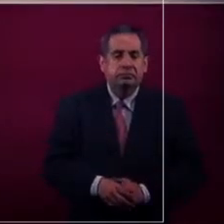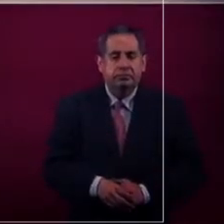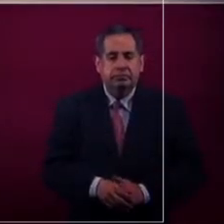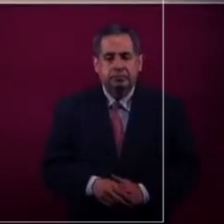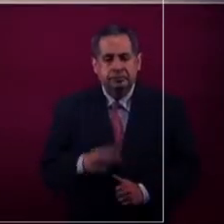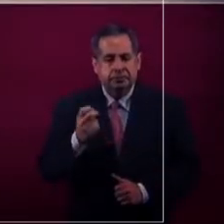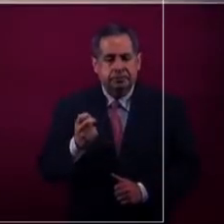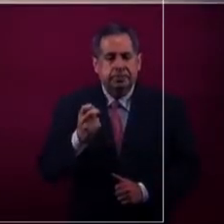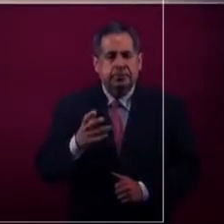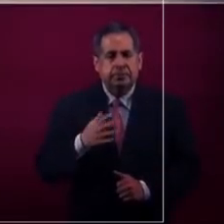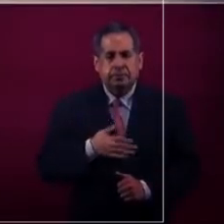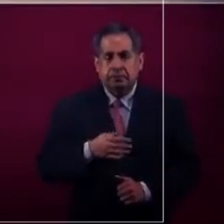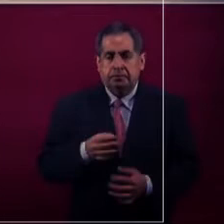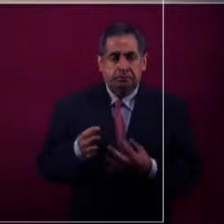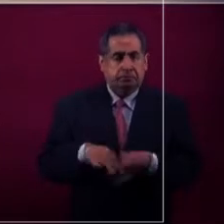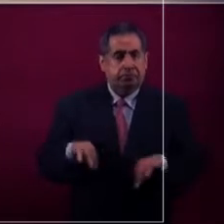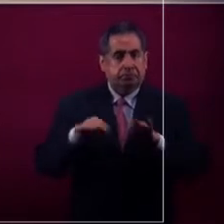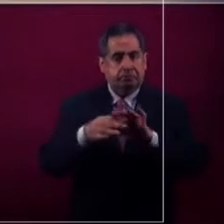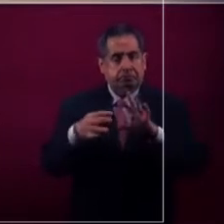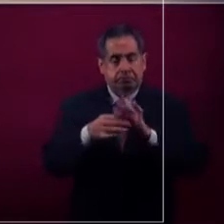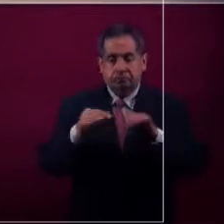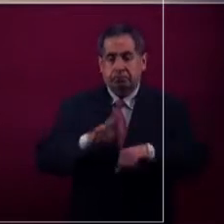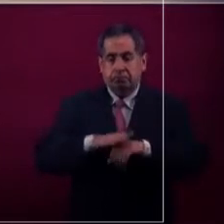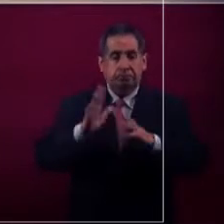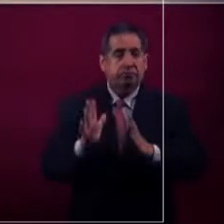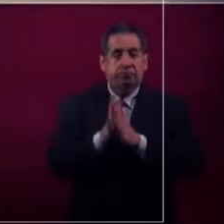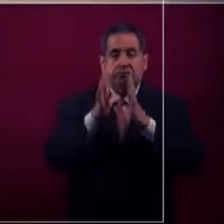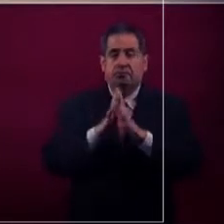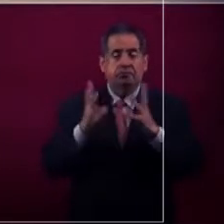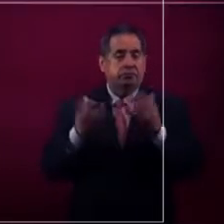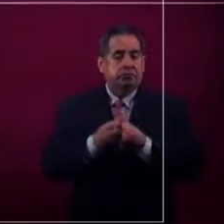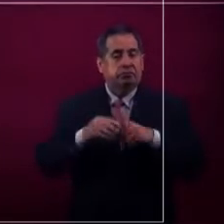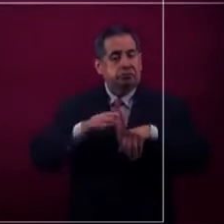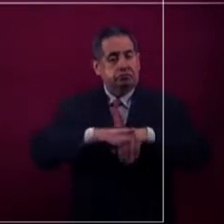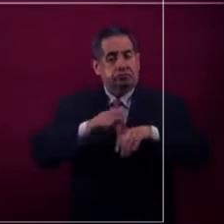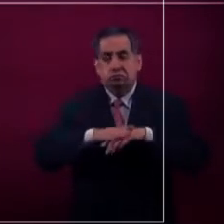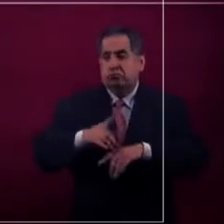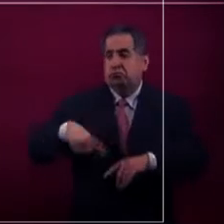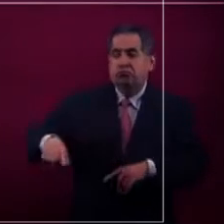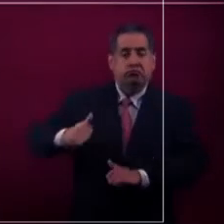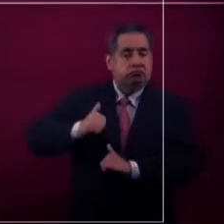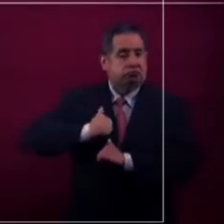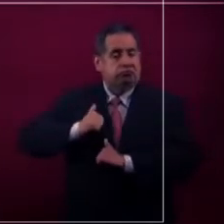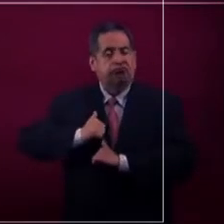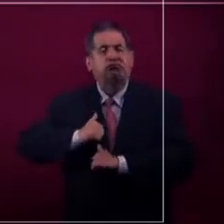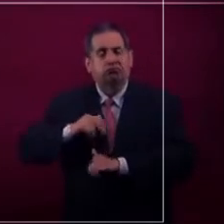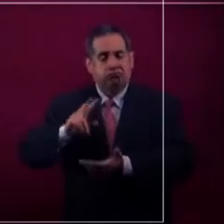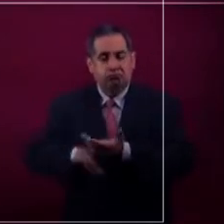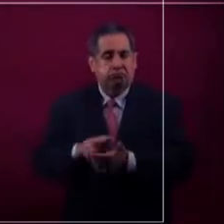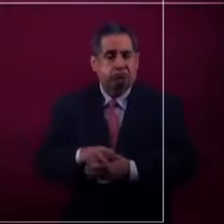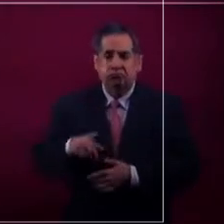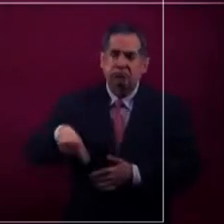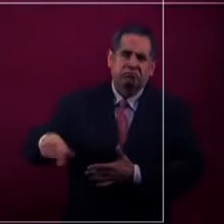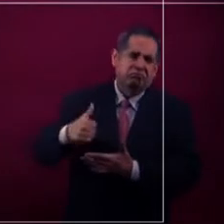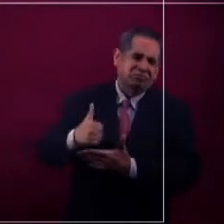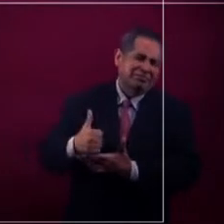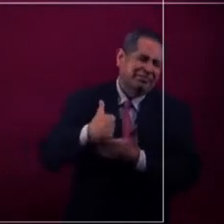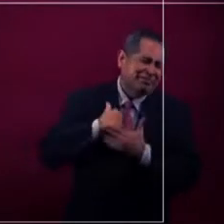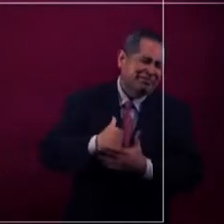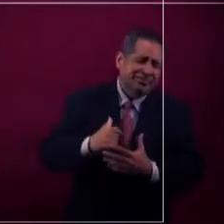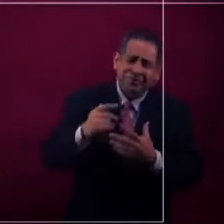Entonces, sí es muy importante la participación de las Fuerzas Armadas. Nos han ayudado